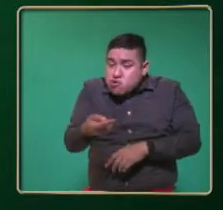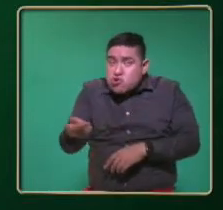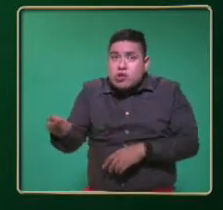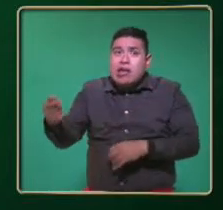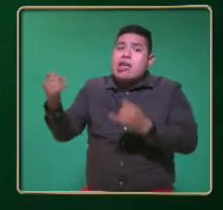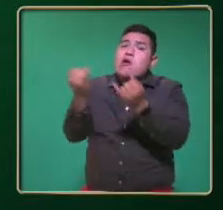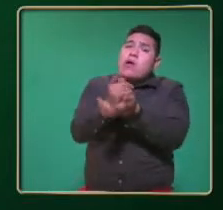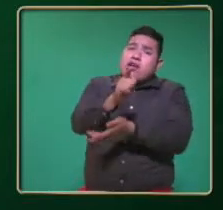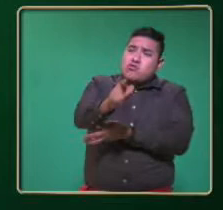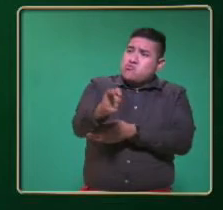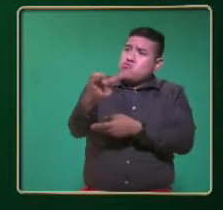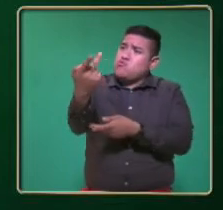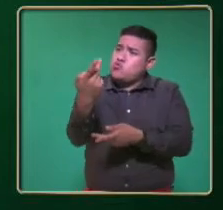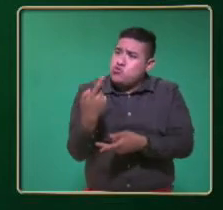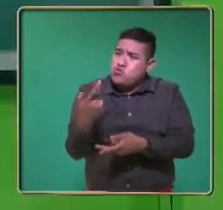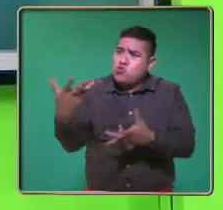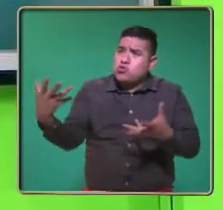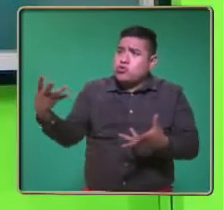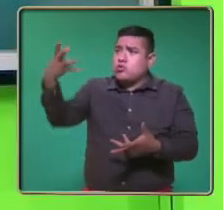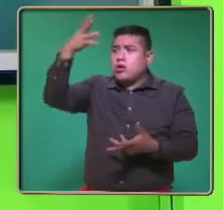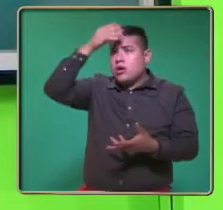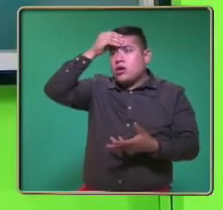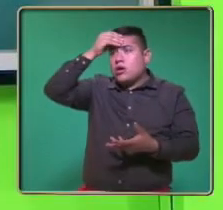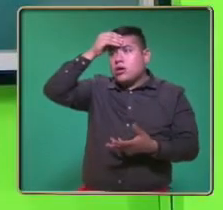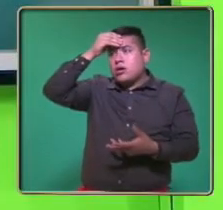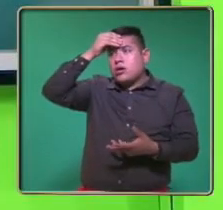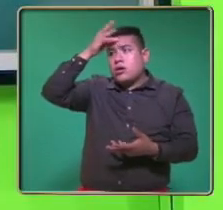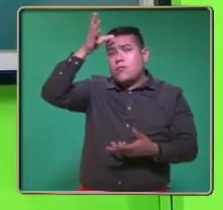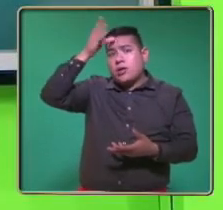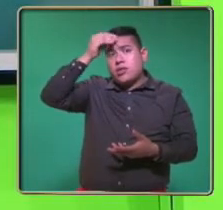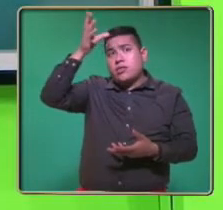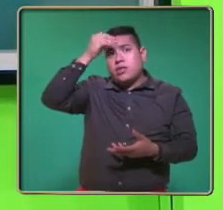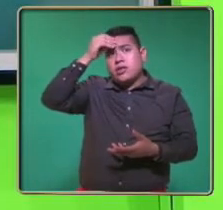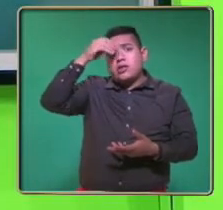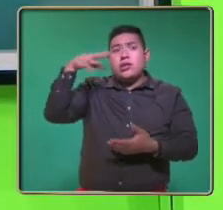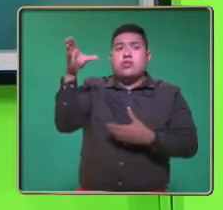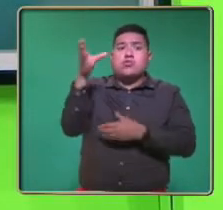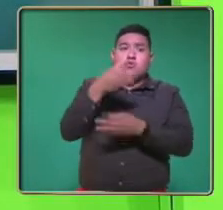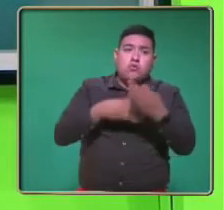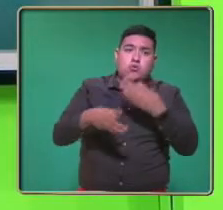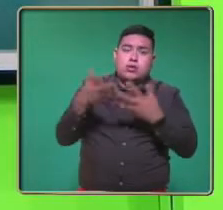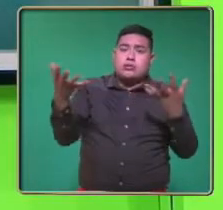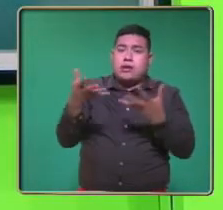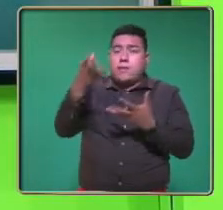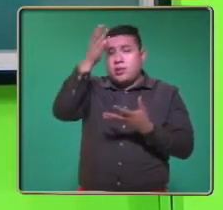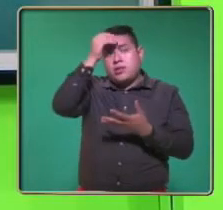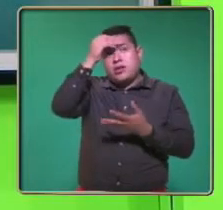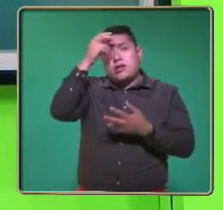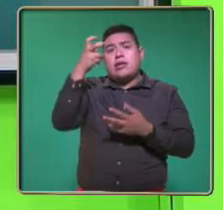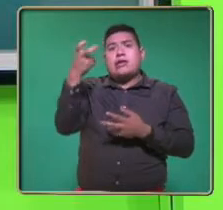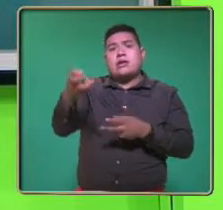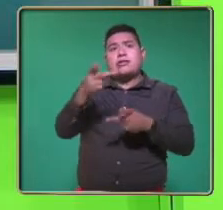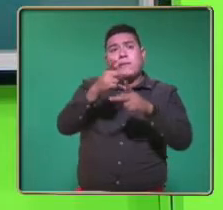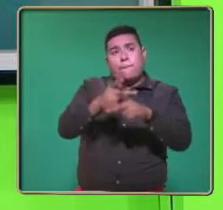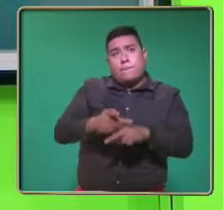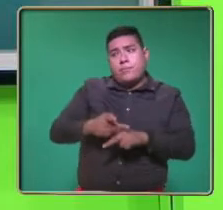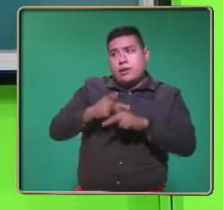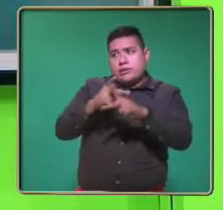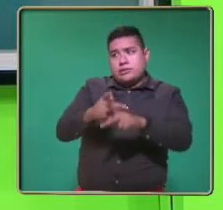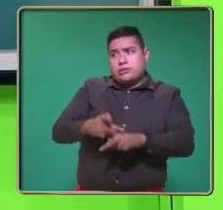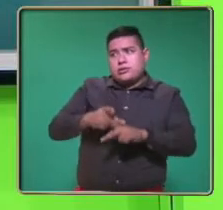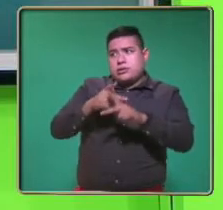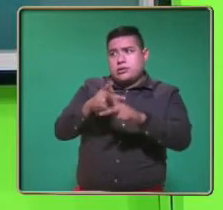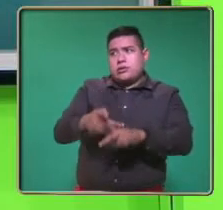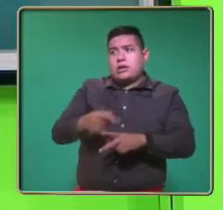que tú están aprendiendo una nueva manera de hacer las cosas, esa paciencia va a ayudar muchas veces que